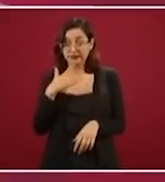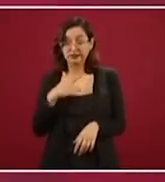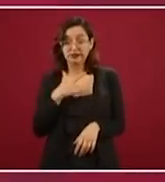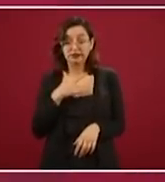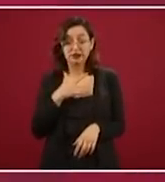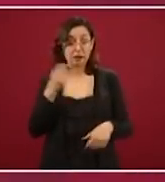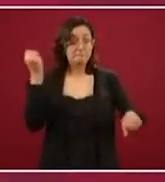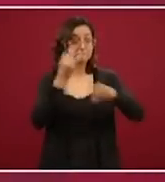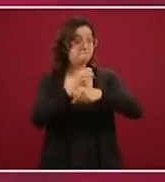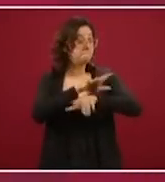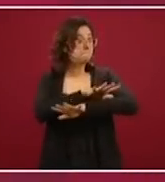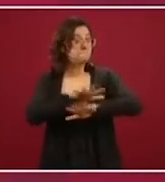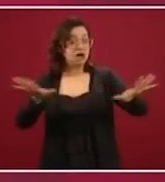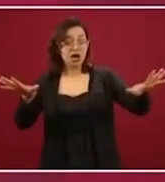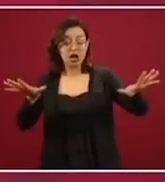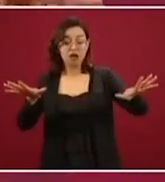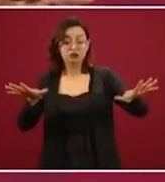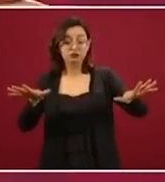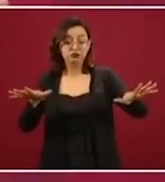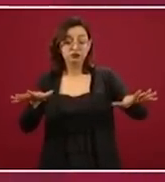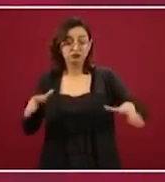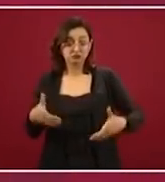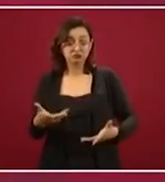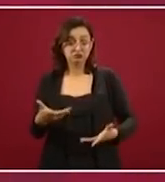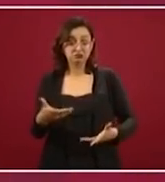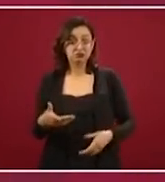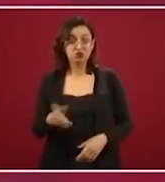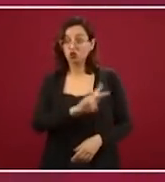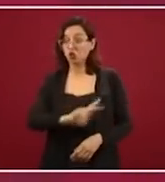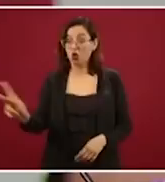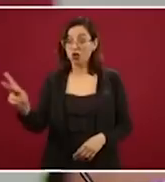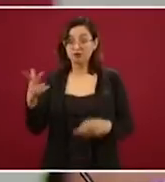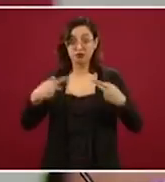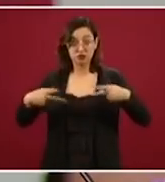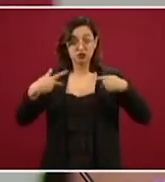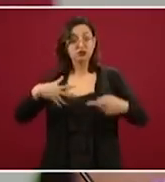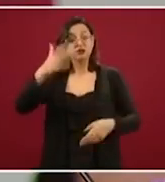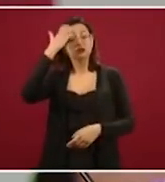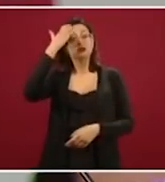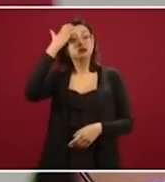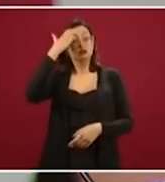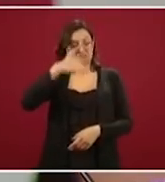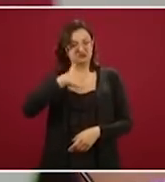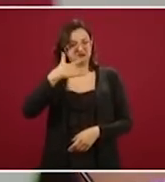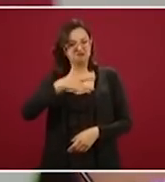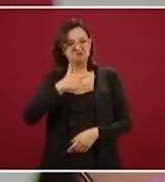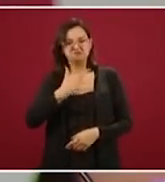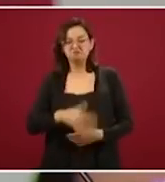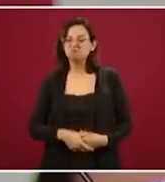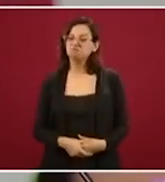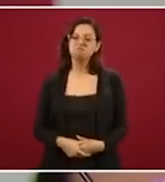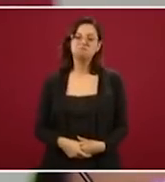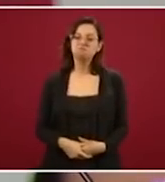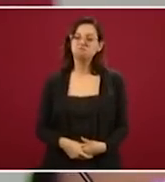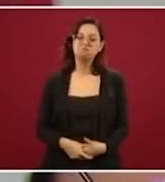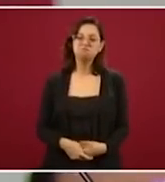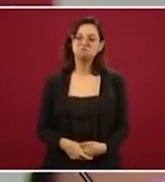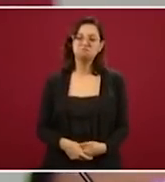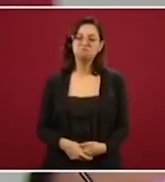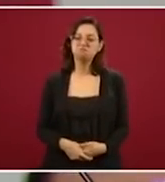pegó, llegó la primera etapa a la gente? Nada.